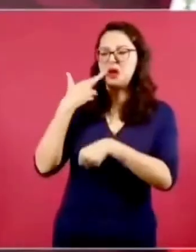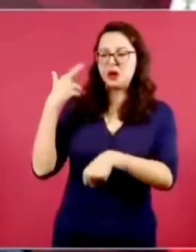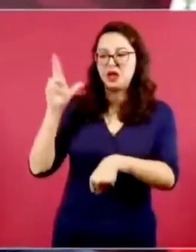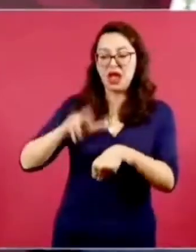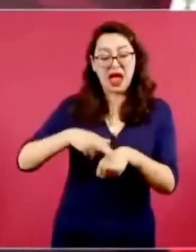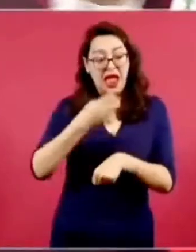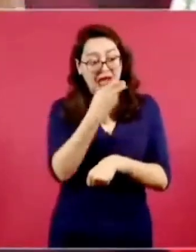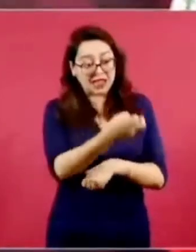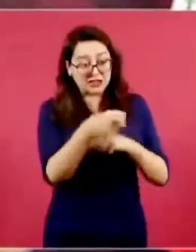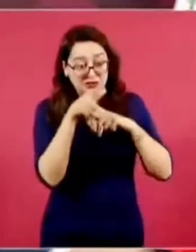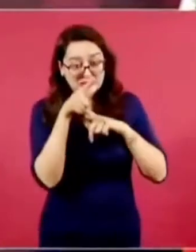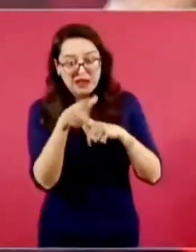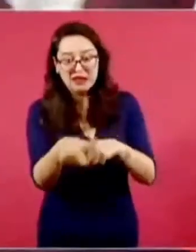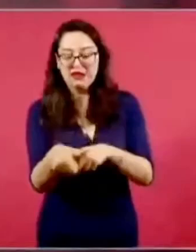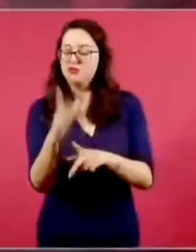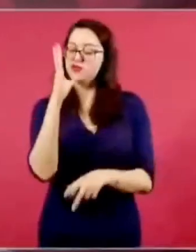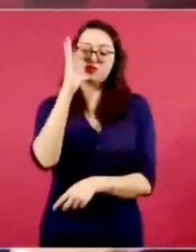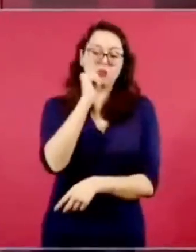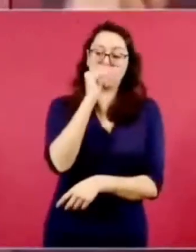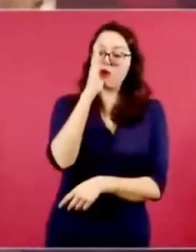Entonces, esta transformación